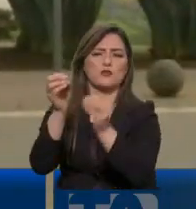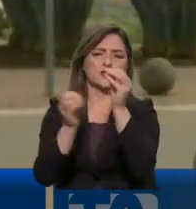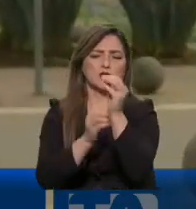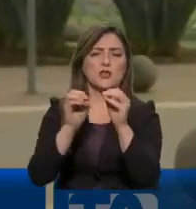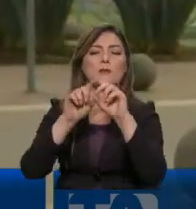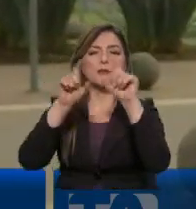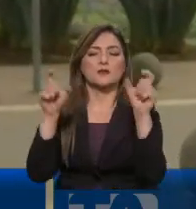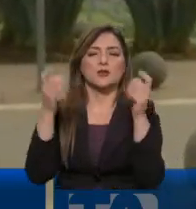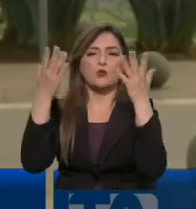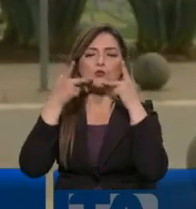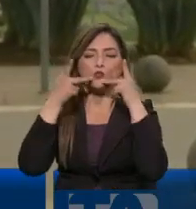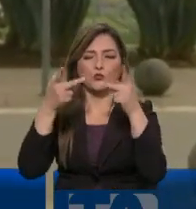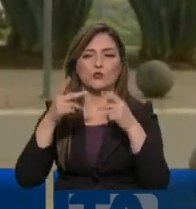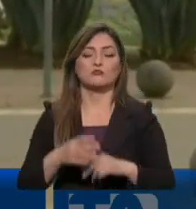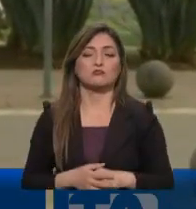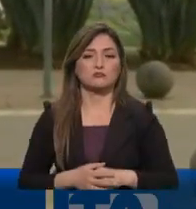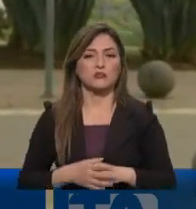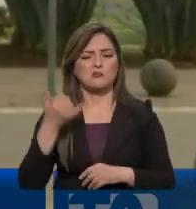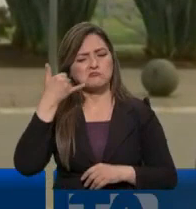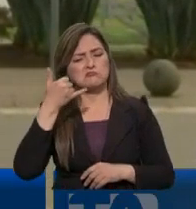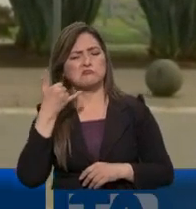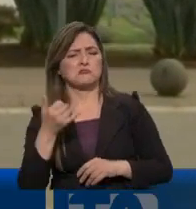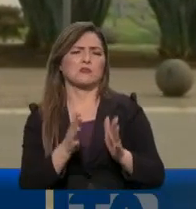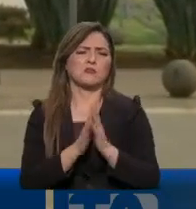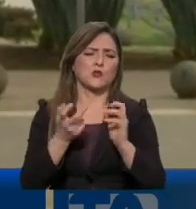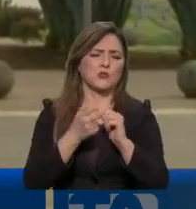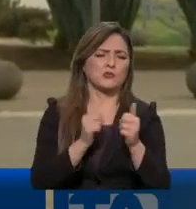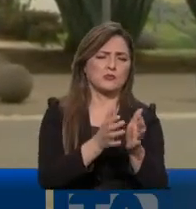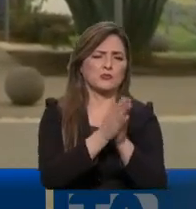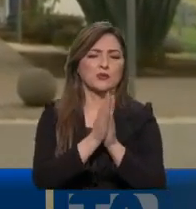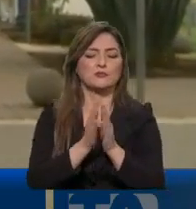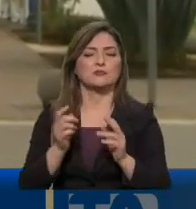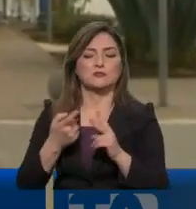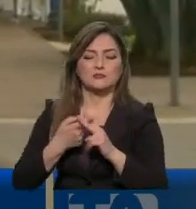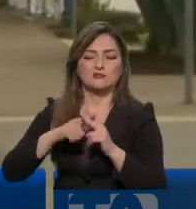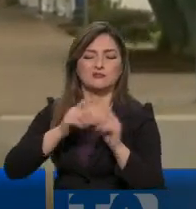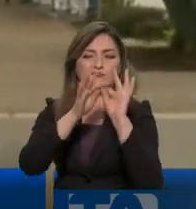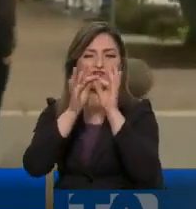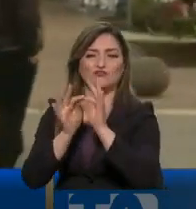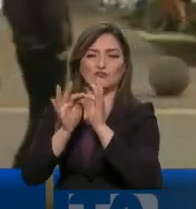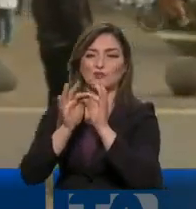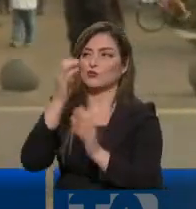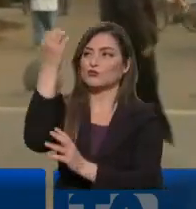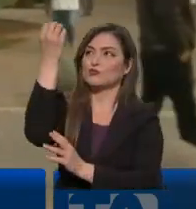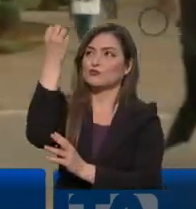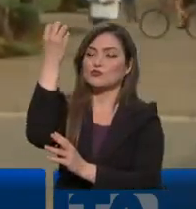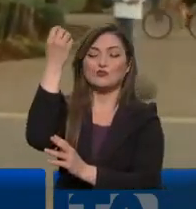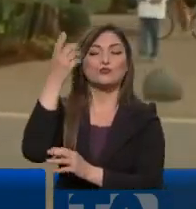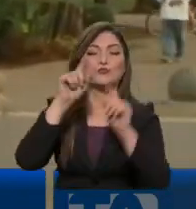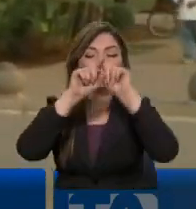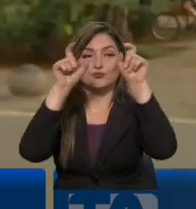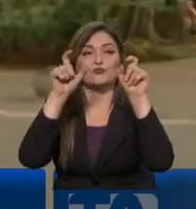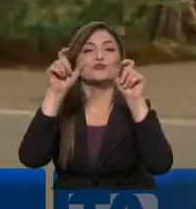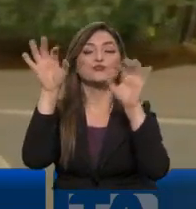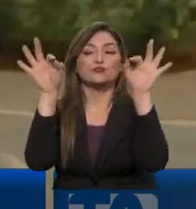informarnos sobre cualquier inconveniente y pedir esta frecuencia. Y en tema de mantenimiento de iluminación, sí puede ser a través de la empresa eléctrica